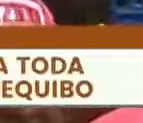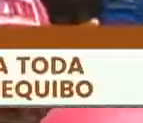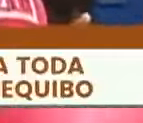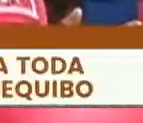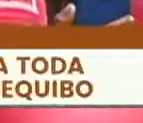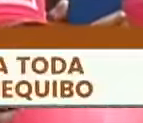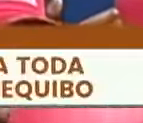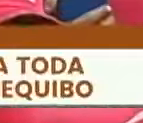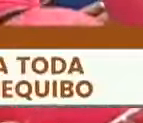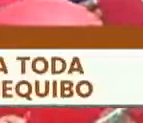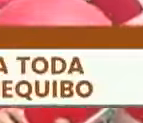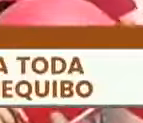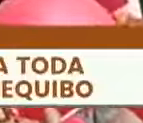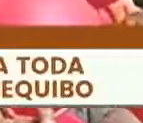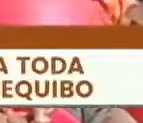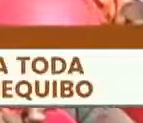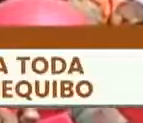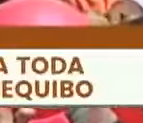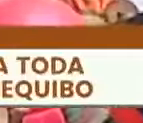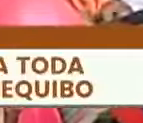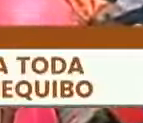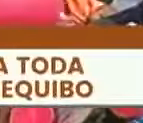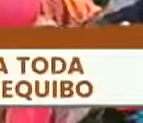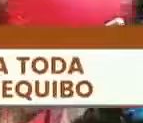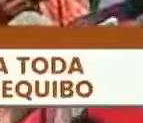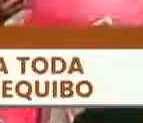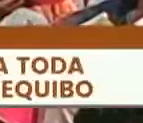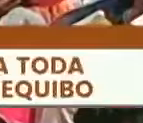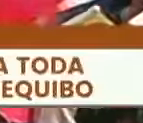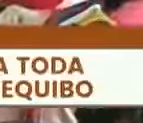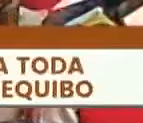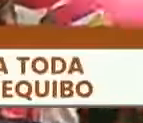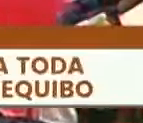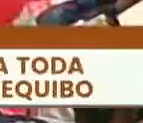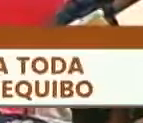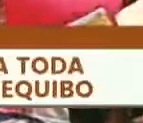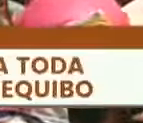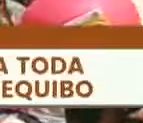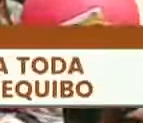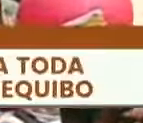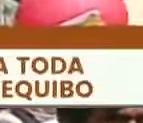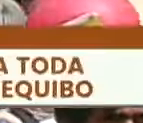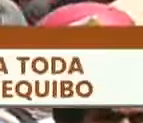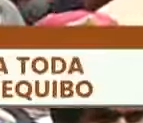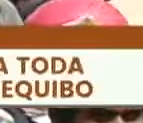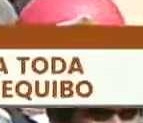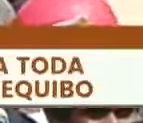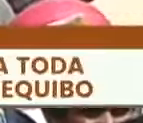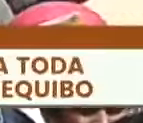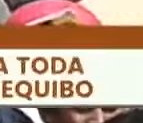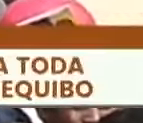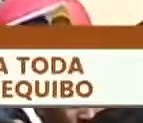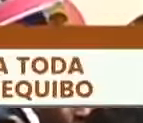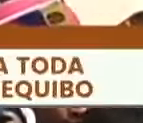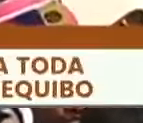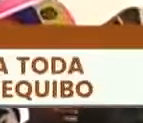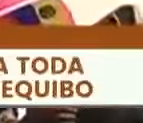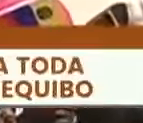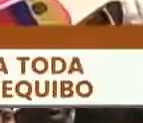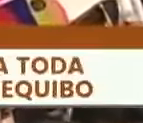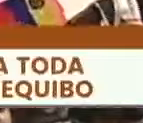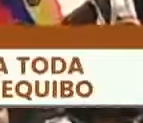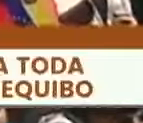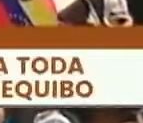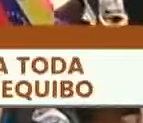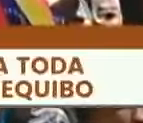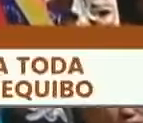Tamaja Cabeza Bucaracate y Oco Tiame Staticamo Dibía, me coro Tuma Saba Divía, me coro Aidamo,